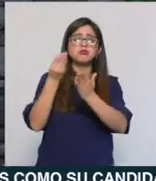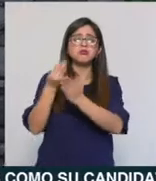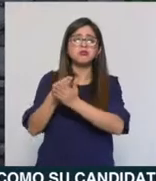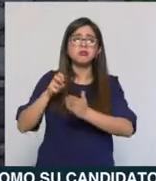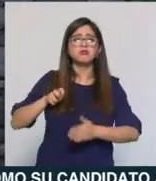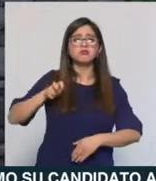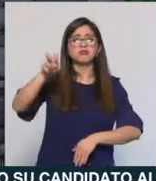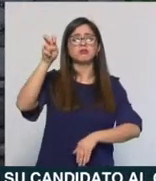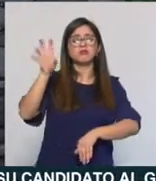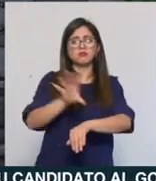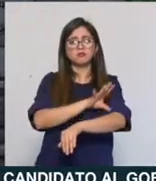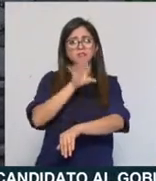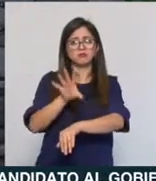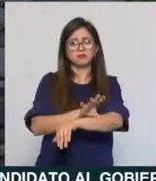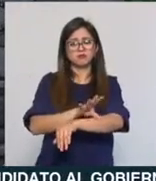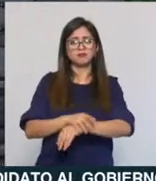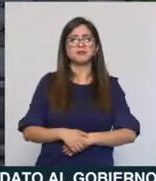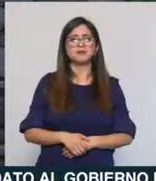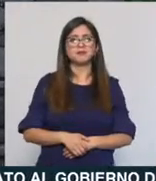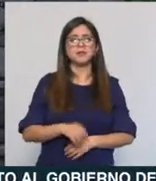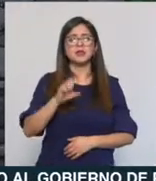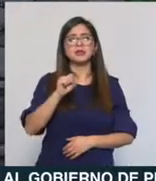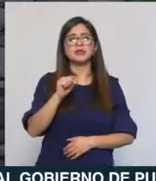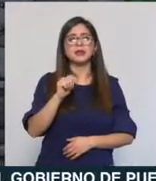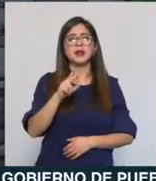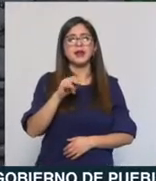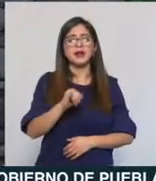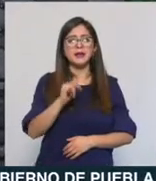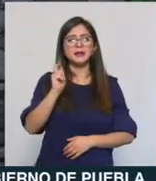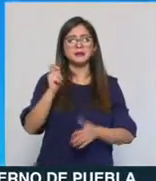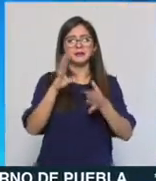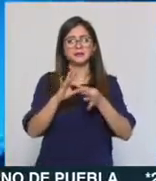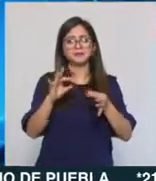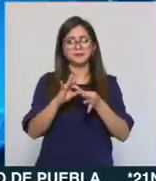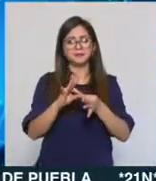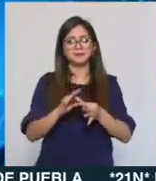le dan a las escaleras eléctricas. Y Saray Mariscal pues nos trae esta historia.